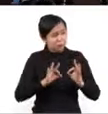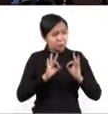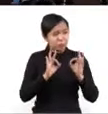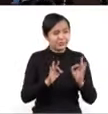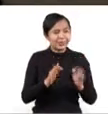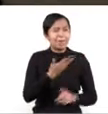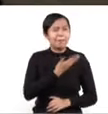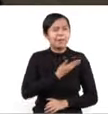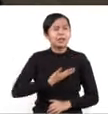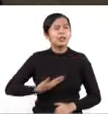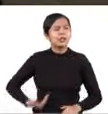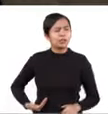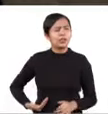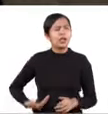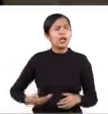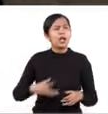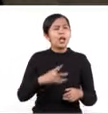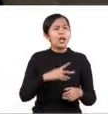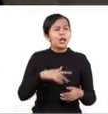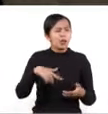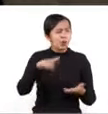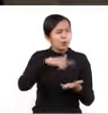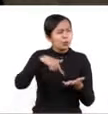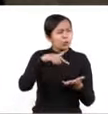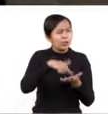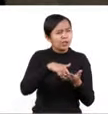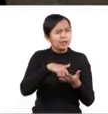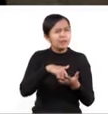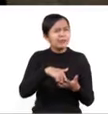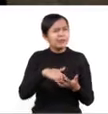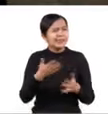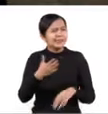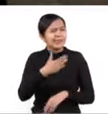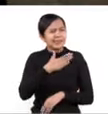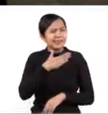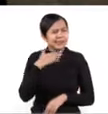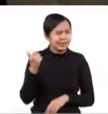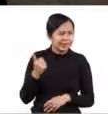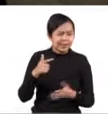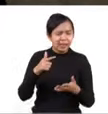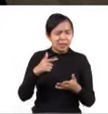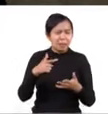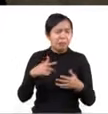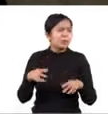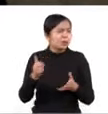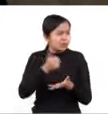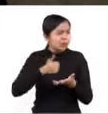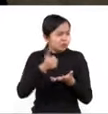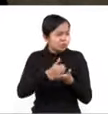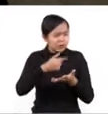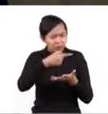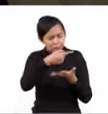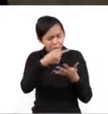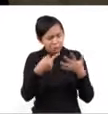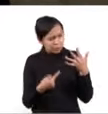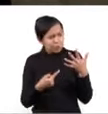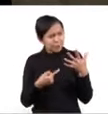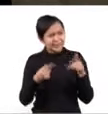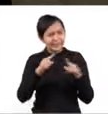la nación, de Kant, de Hegel, de Feuerbach, de Marx,